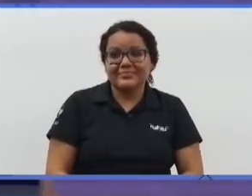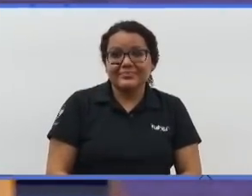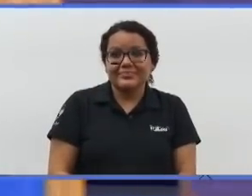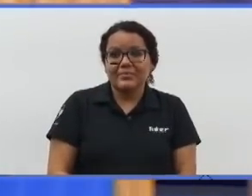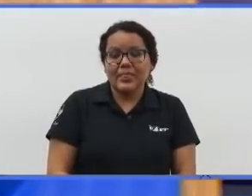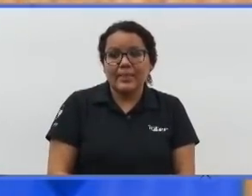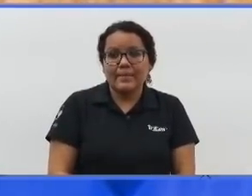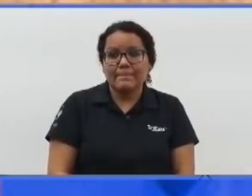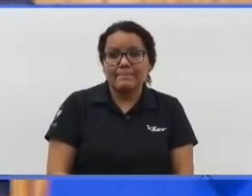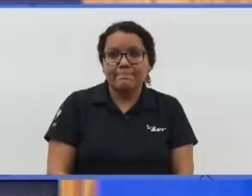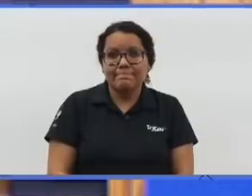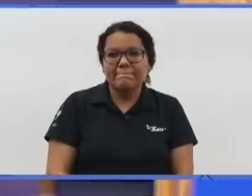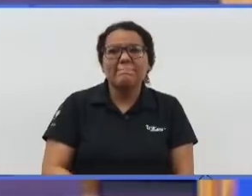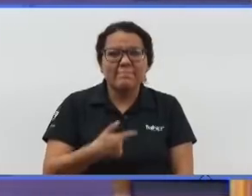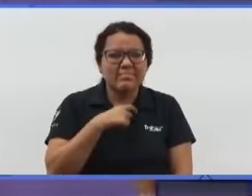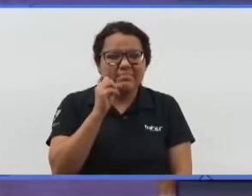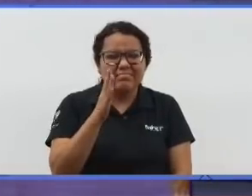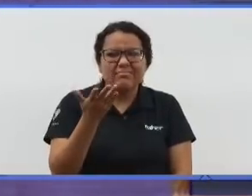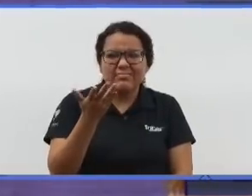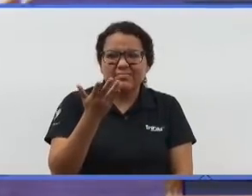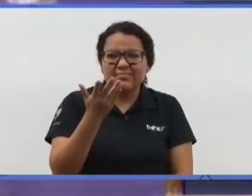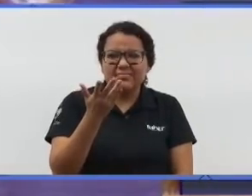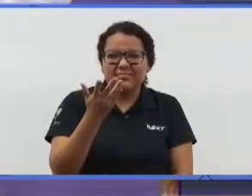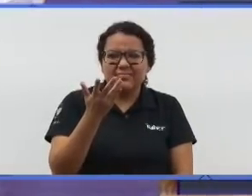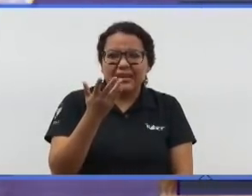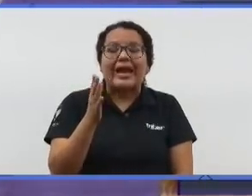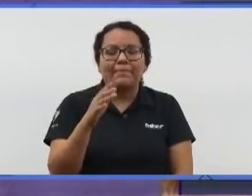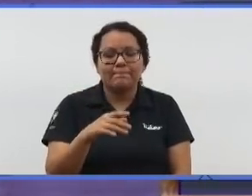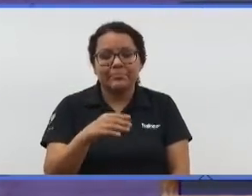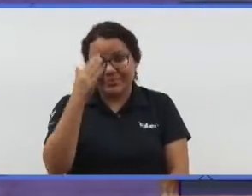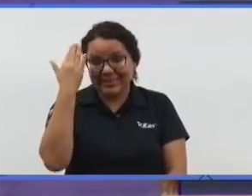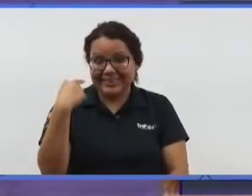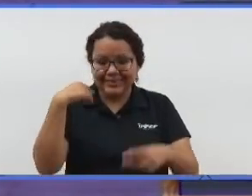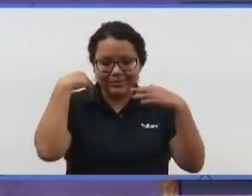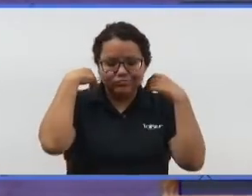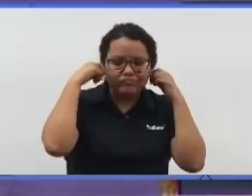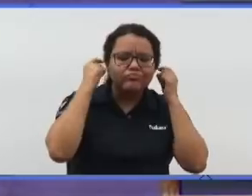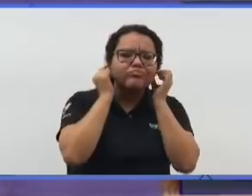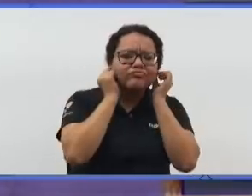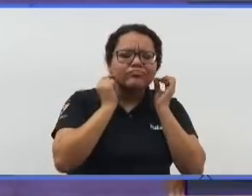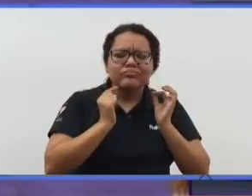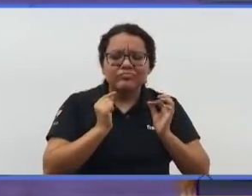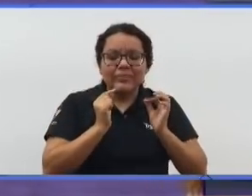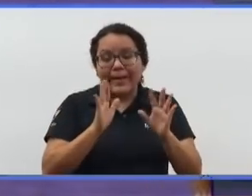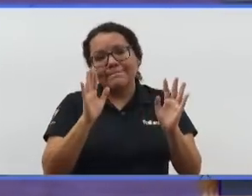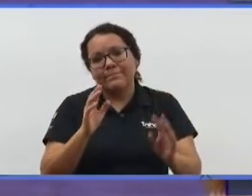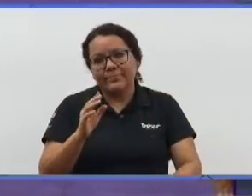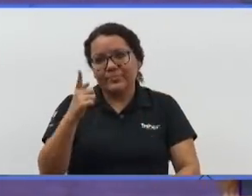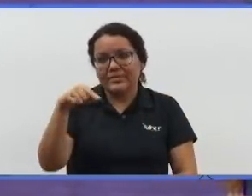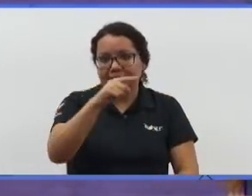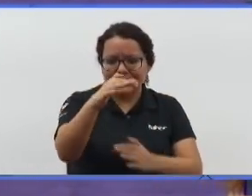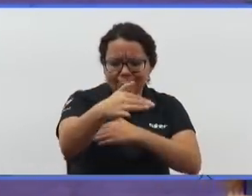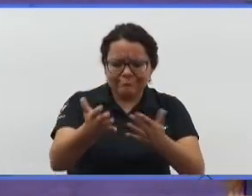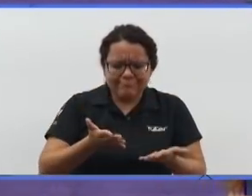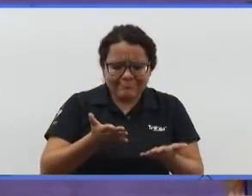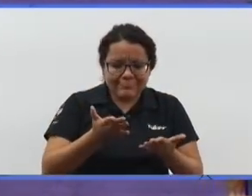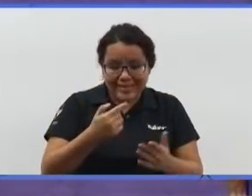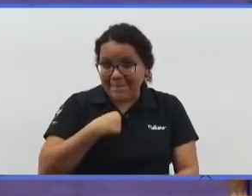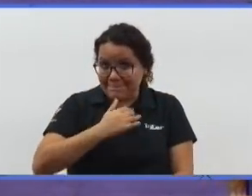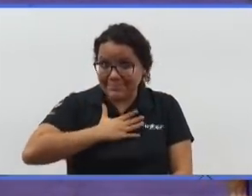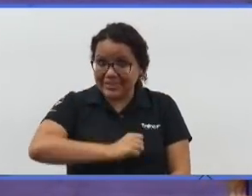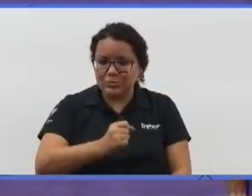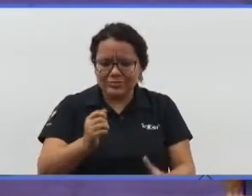en que estábamos hermanos en los aretes de bambú entonces cuando usted le regalan algo que le gusta